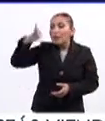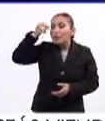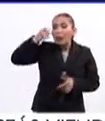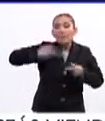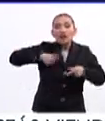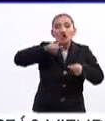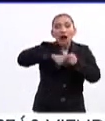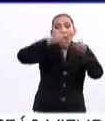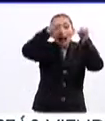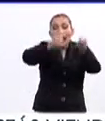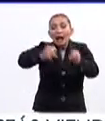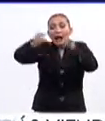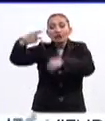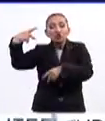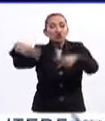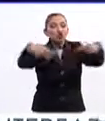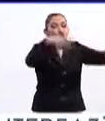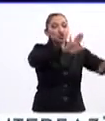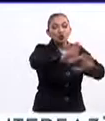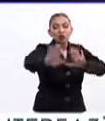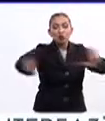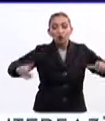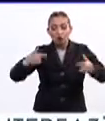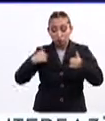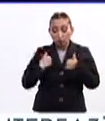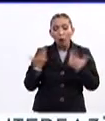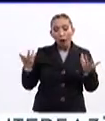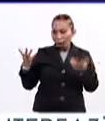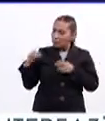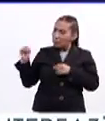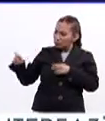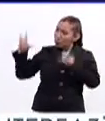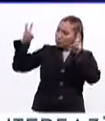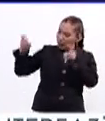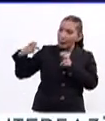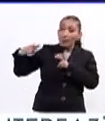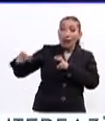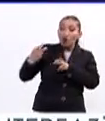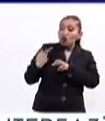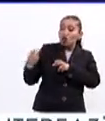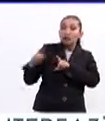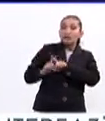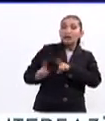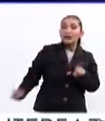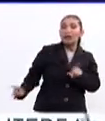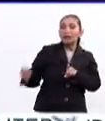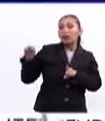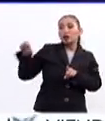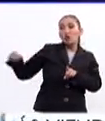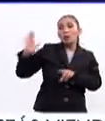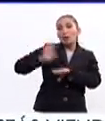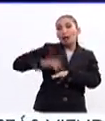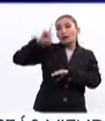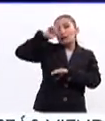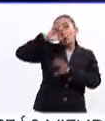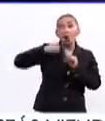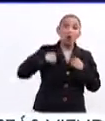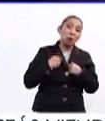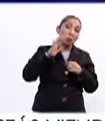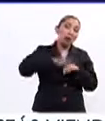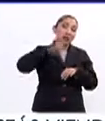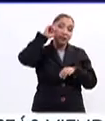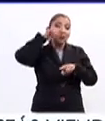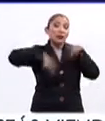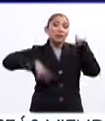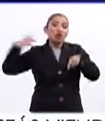bien personalizado, donde cada uno de nosotros, tú y yo, aunque estemos aprendiendo lo mismo, nos va a tomar más trabajo o menos trabajo dependiendo de